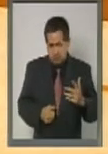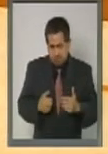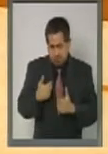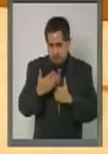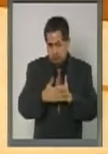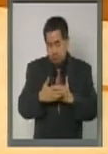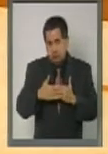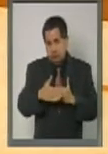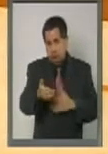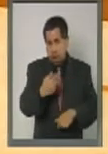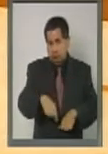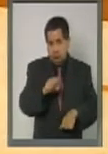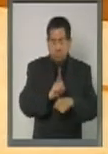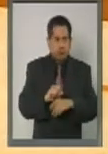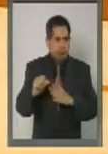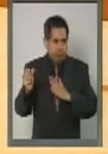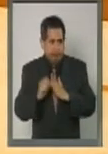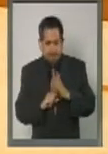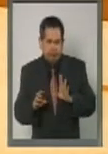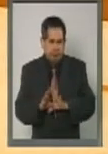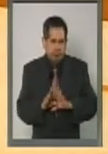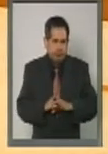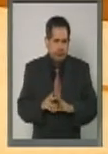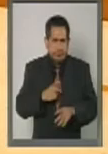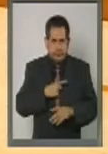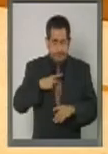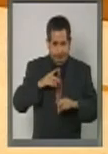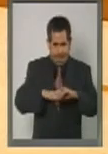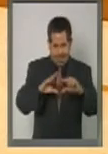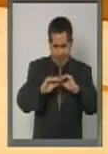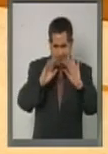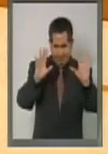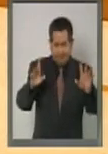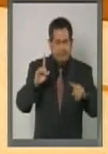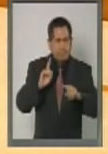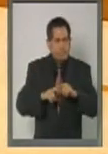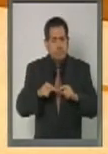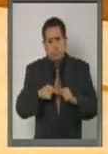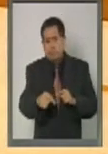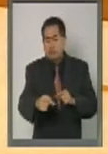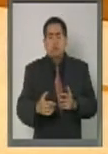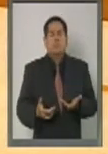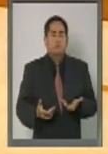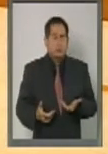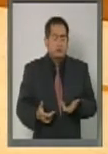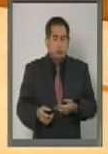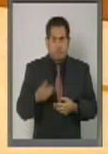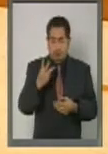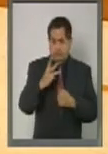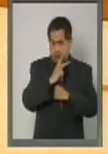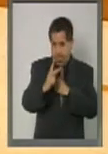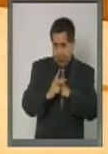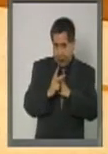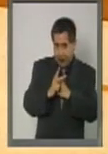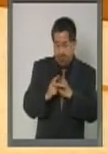próximas semanas y meses habrá de definirse la forma en que estas tres naciones, y